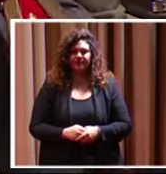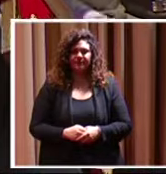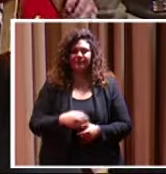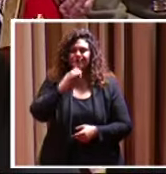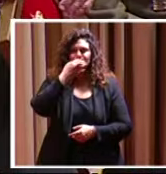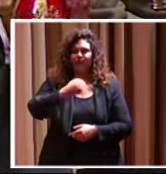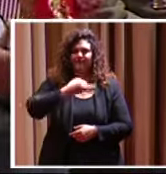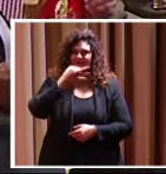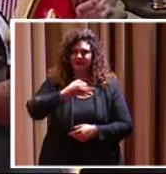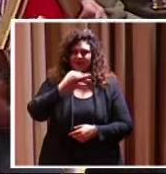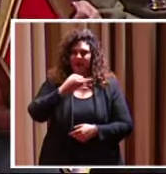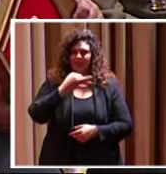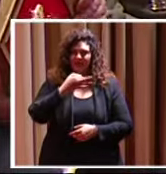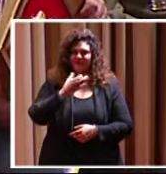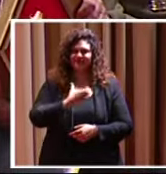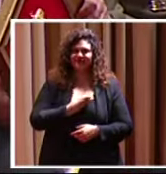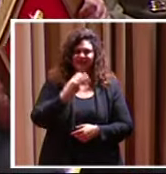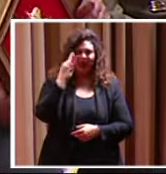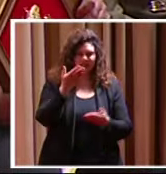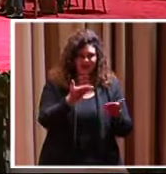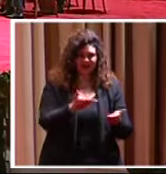Buenas tardes, alcaldesa,